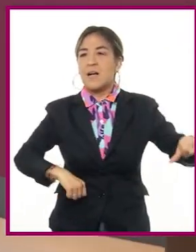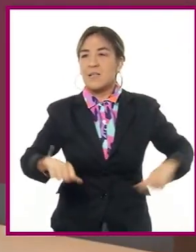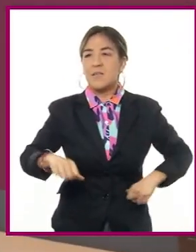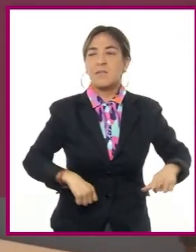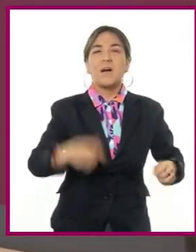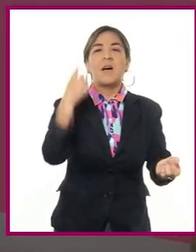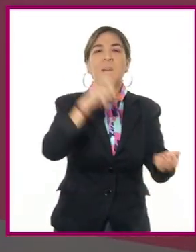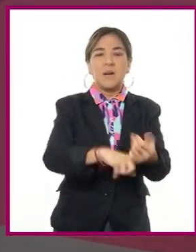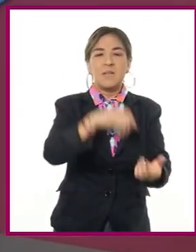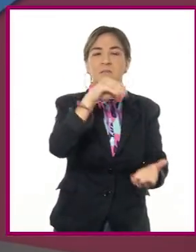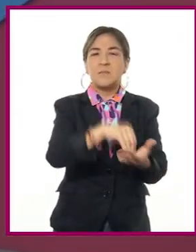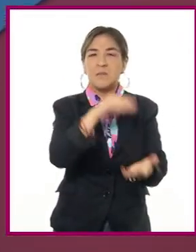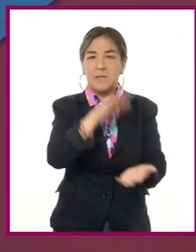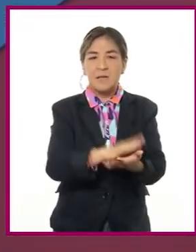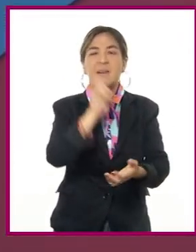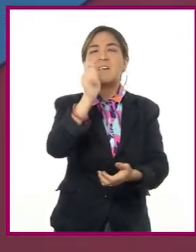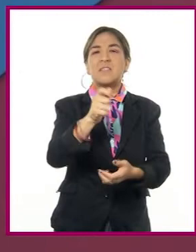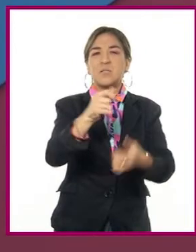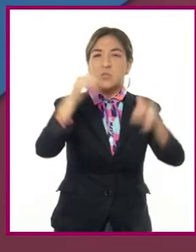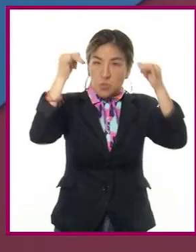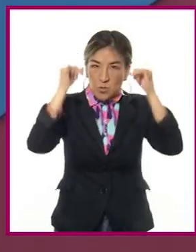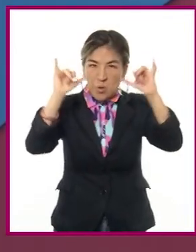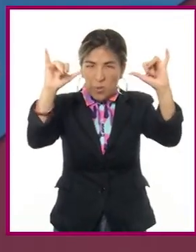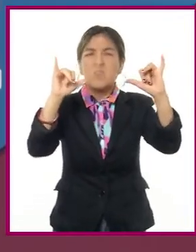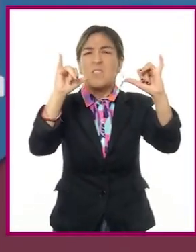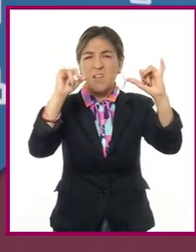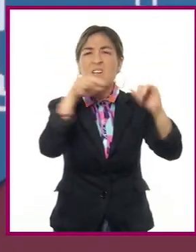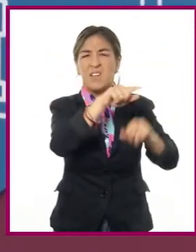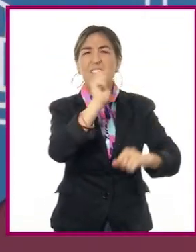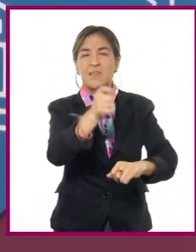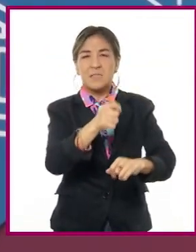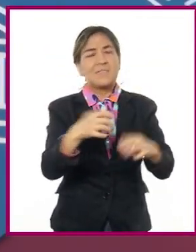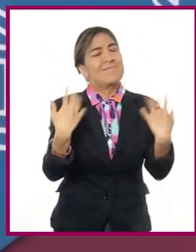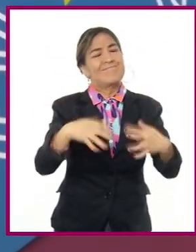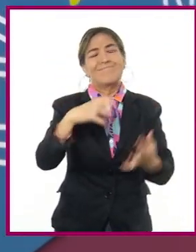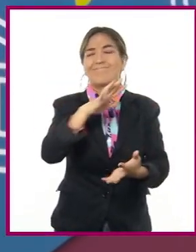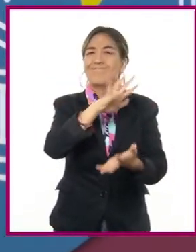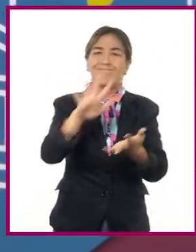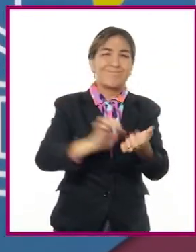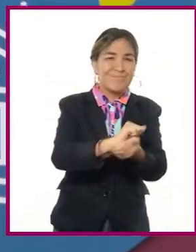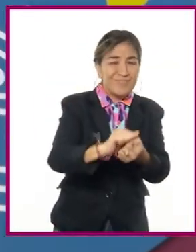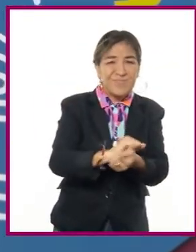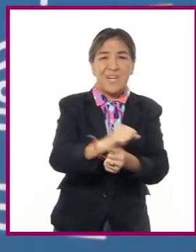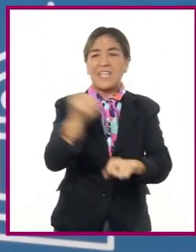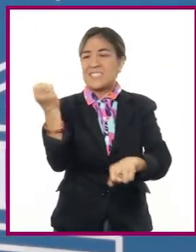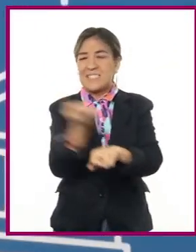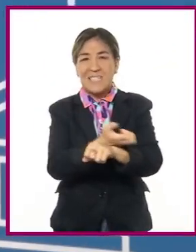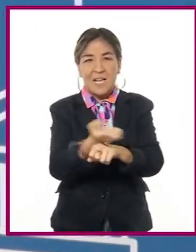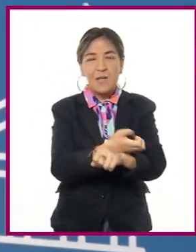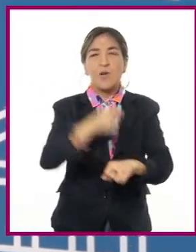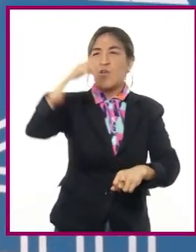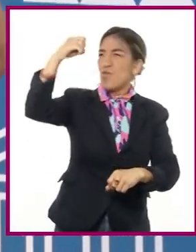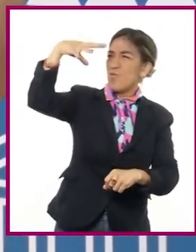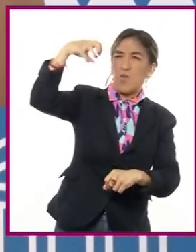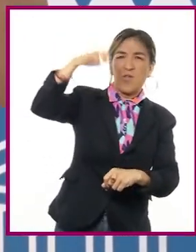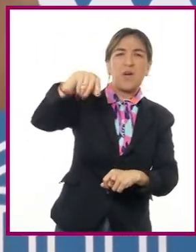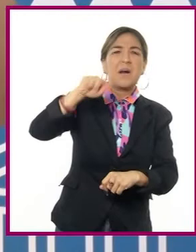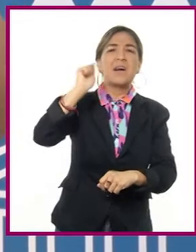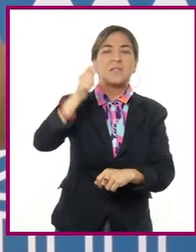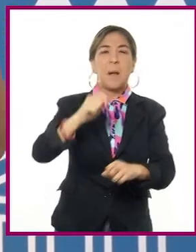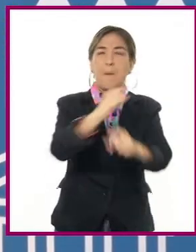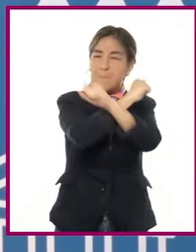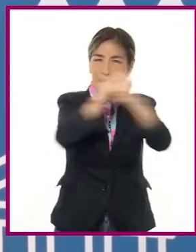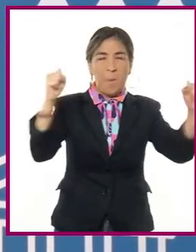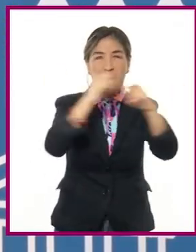plasmó, como el toro, que representa la brutalidad y la sangre, o el foco o la bombilla, que lo relaciona con las